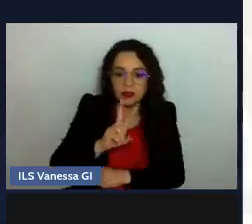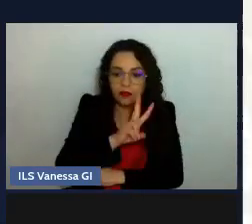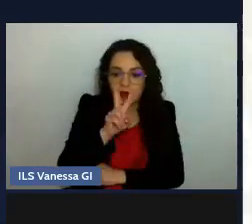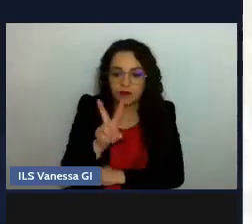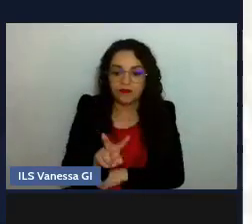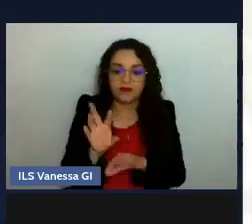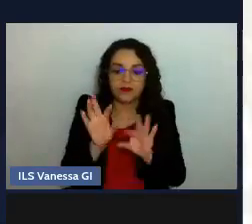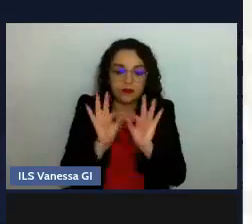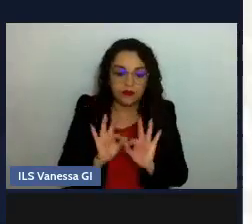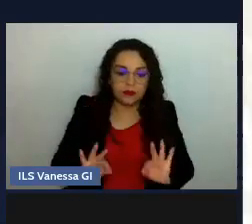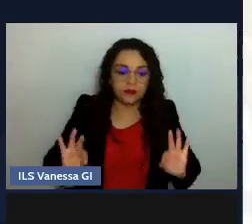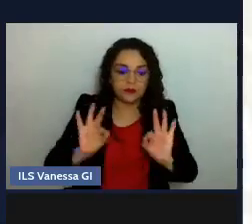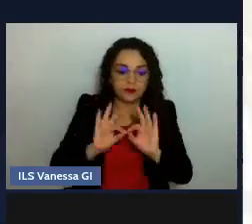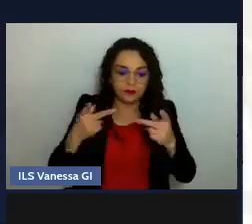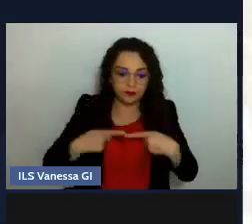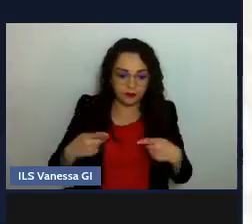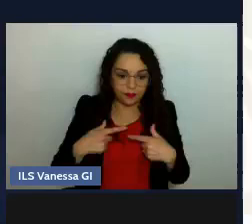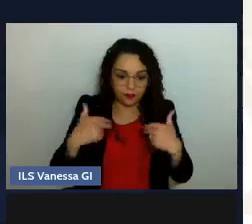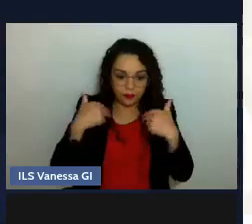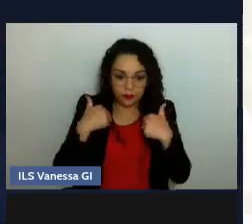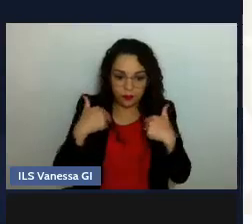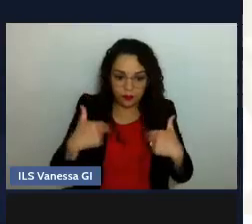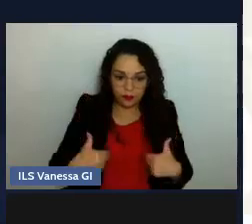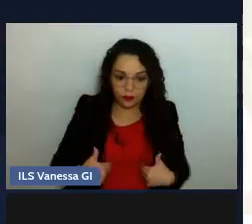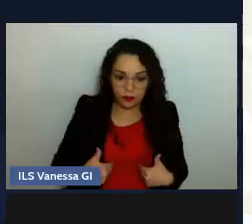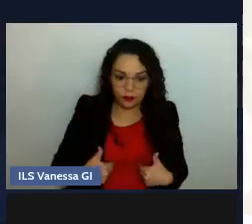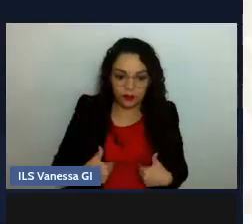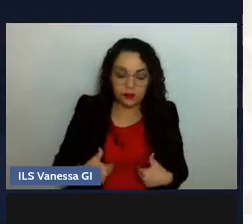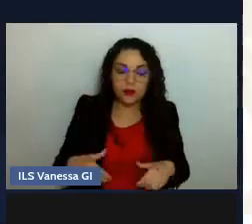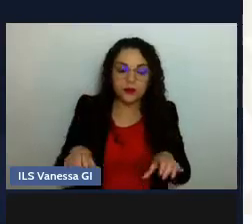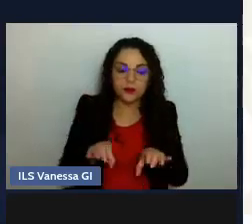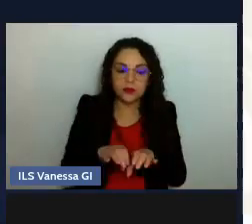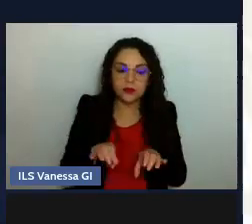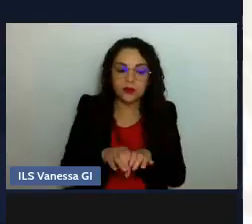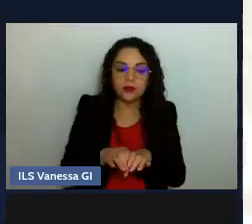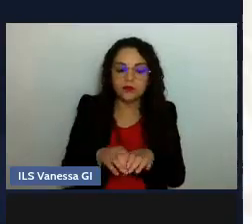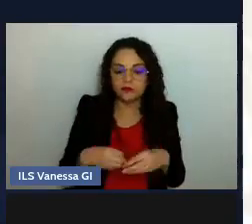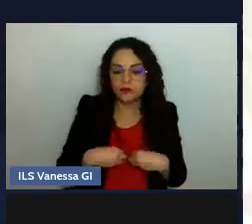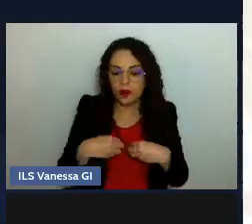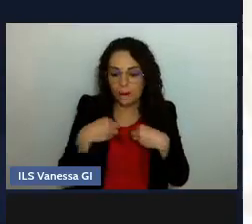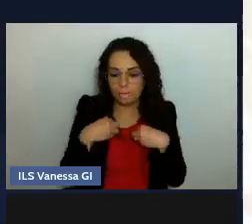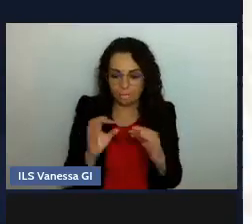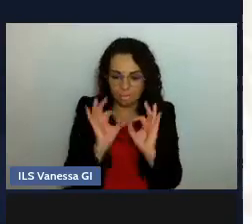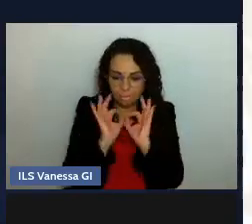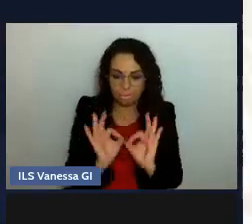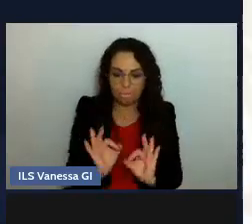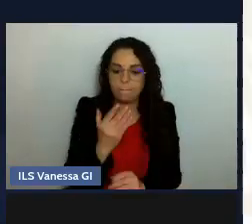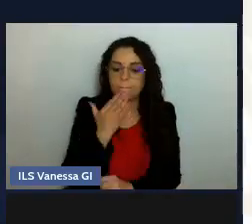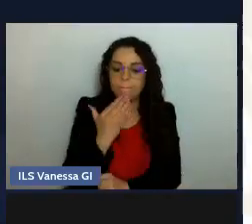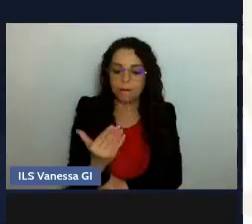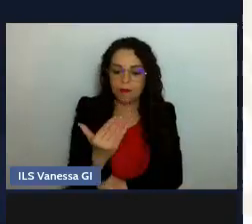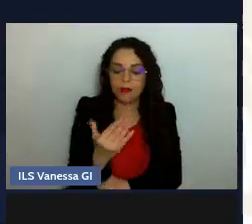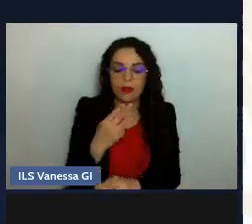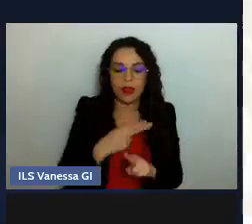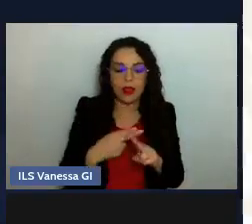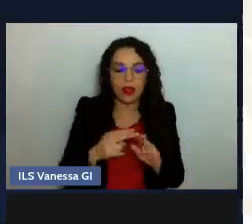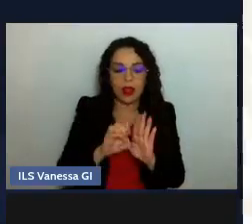ser humano cuente con buenas condiciones de vida, que incluye una casa para